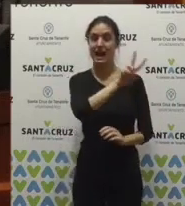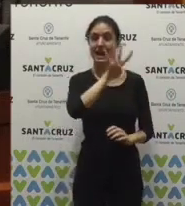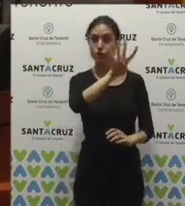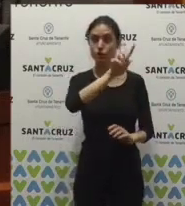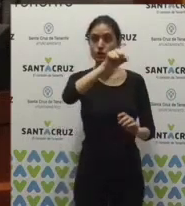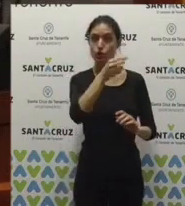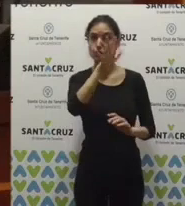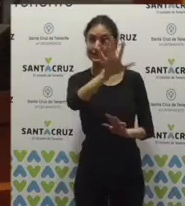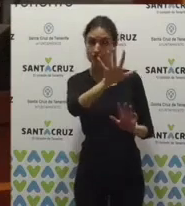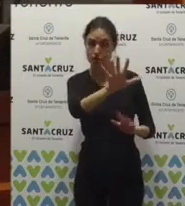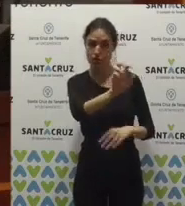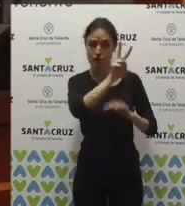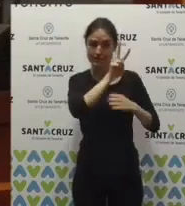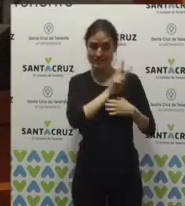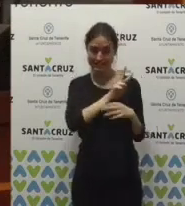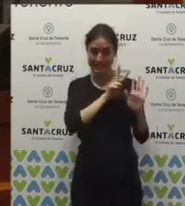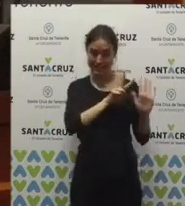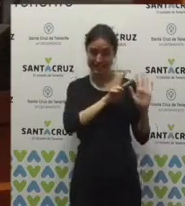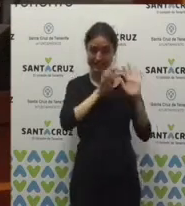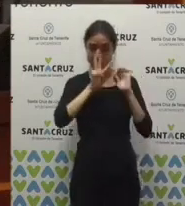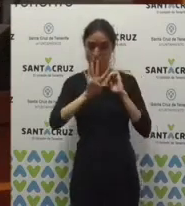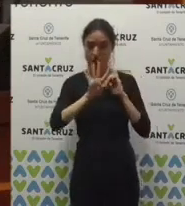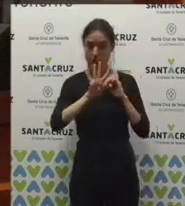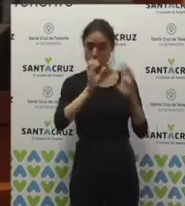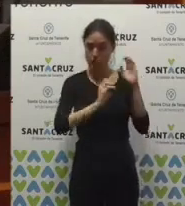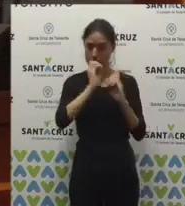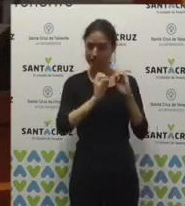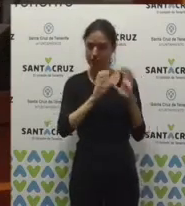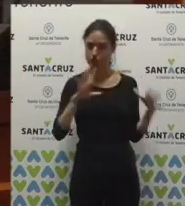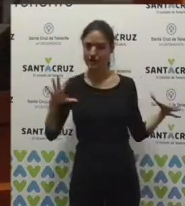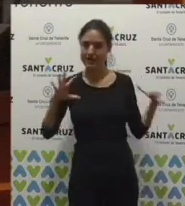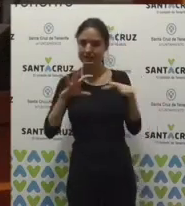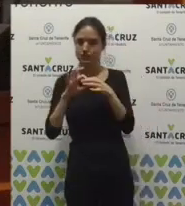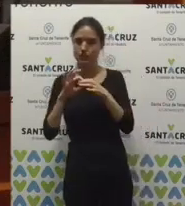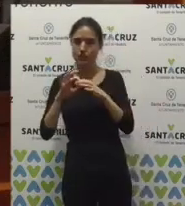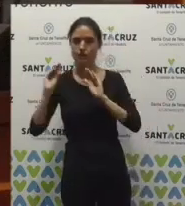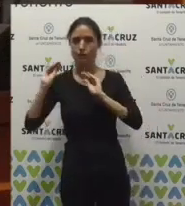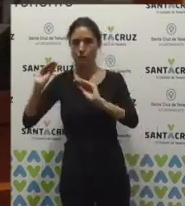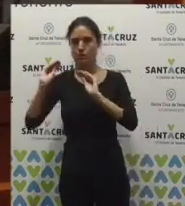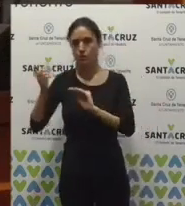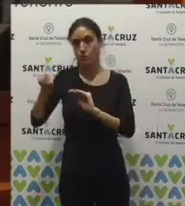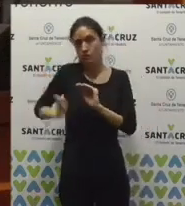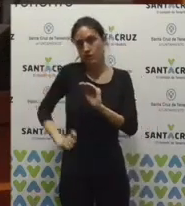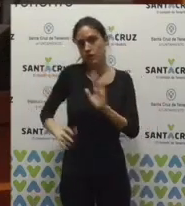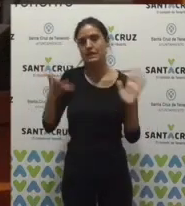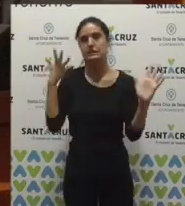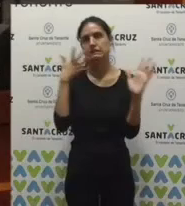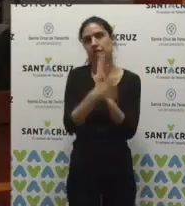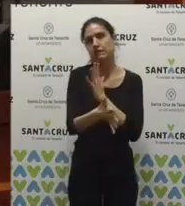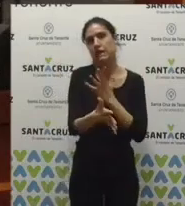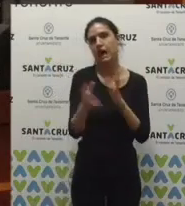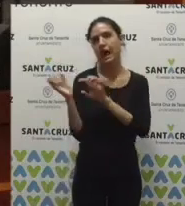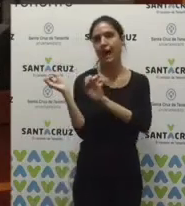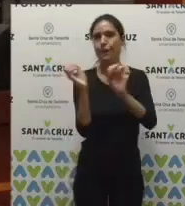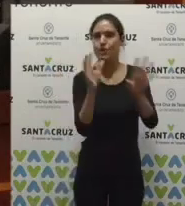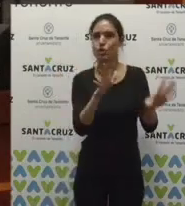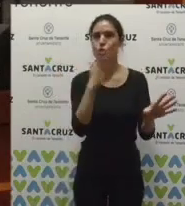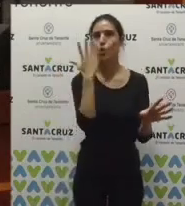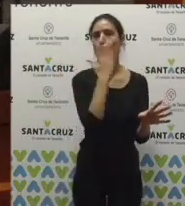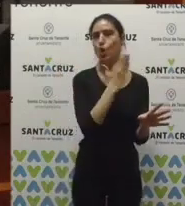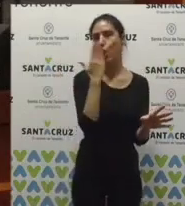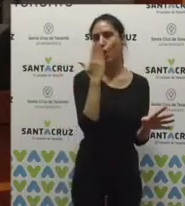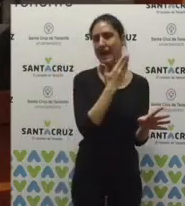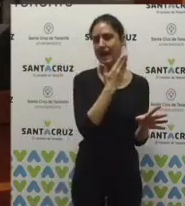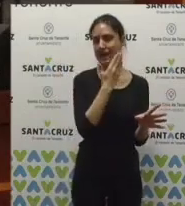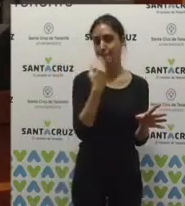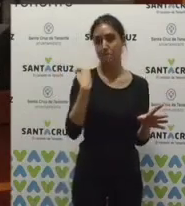por ciento tiene que ver con fp es decir por tanto no no es el abandono escolar en sentido clásico